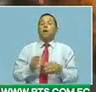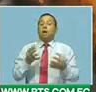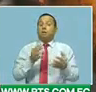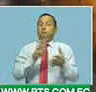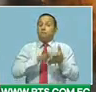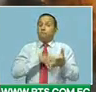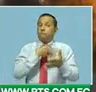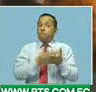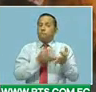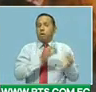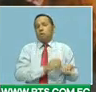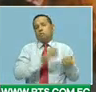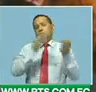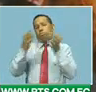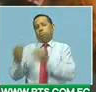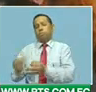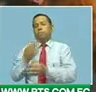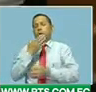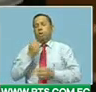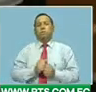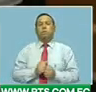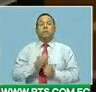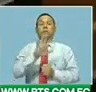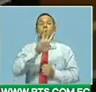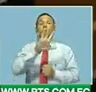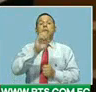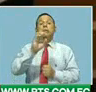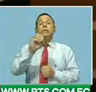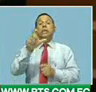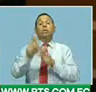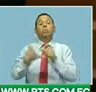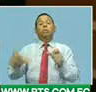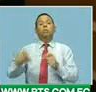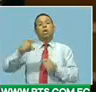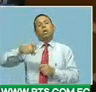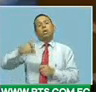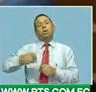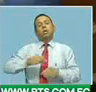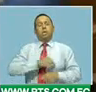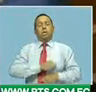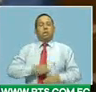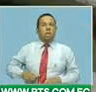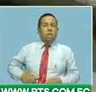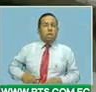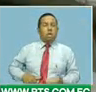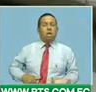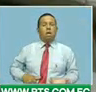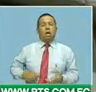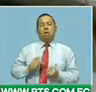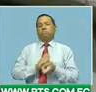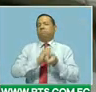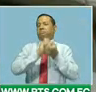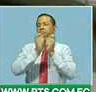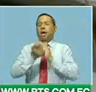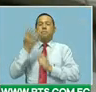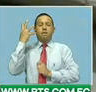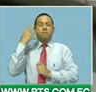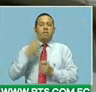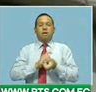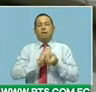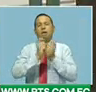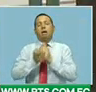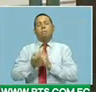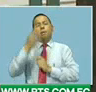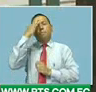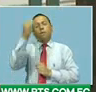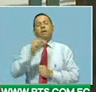Son al menos 500 las cirugías que se encuentran represadas y en espera de reprogramación o derivación en el Hospital Teodoro Maldonado Carbo